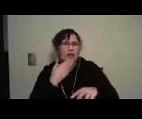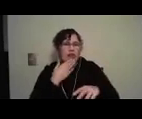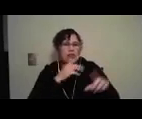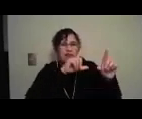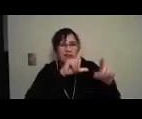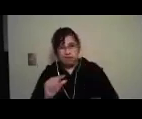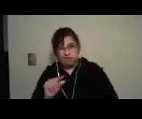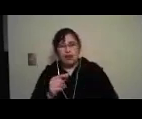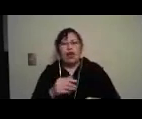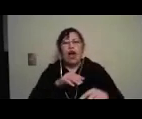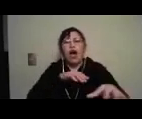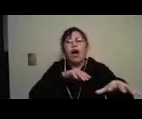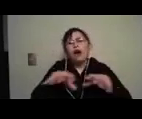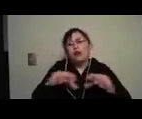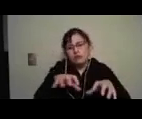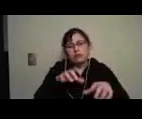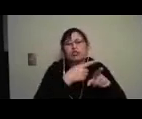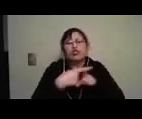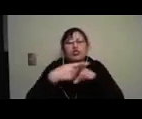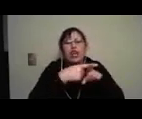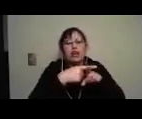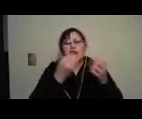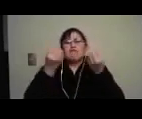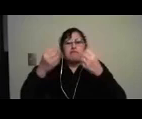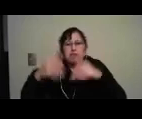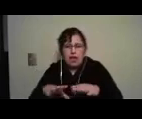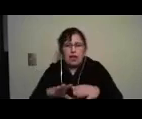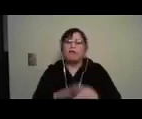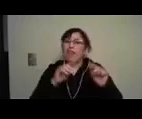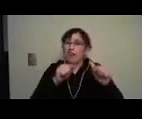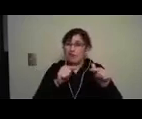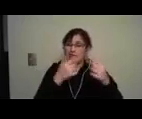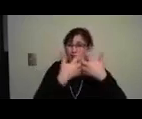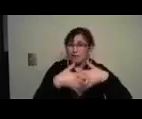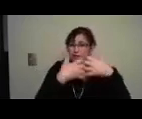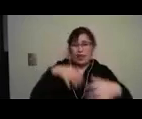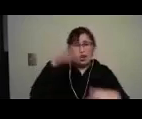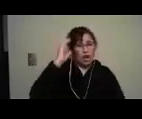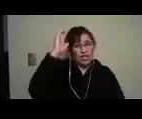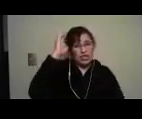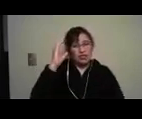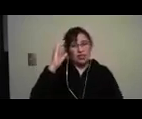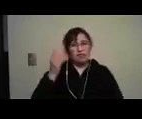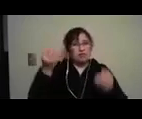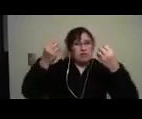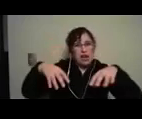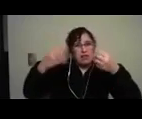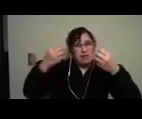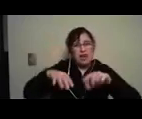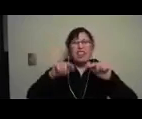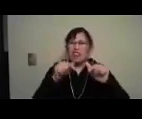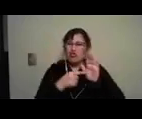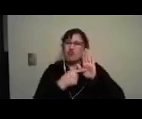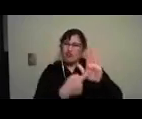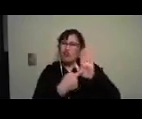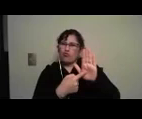eso hace en el fondo que se pierdan ciertas capacidades cognitivas que en definitiva dejan en evidencia una posible enfermedad